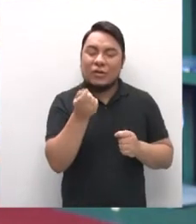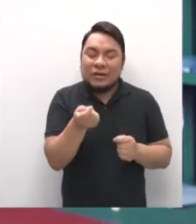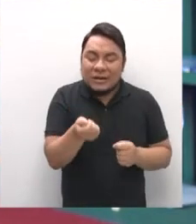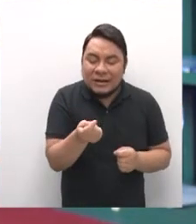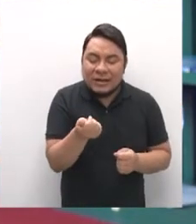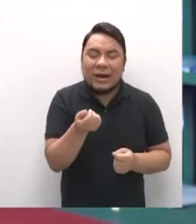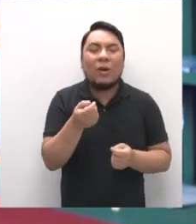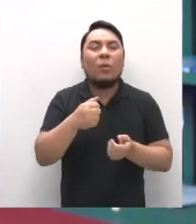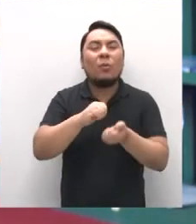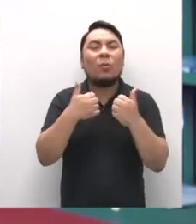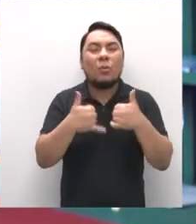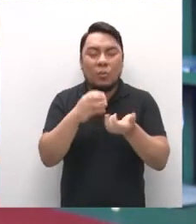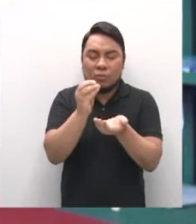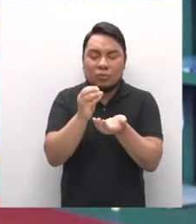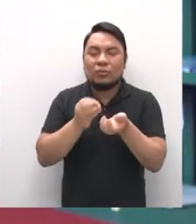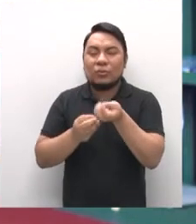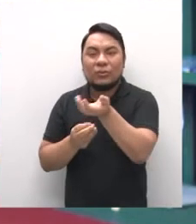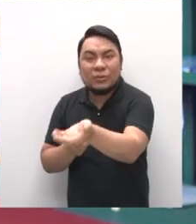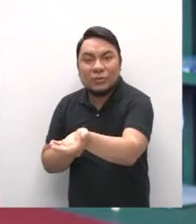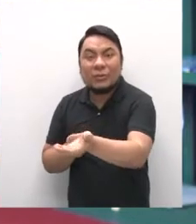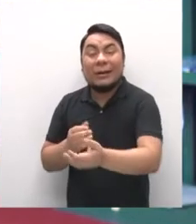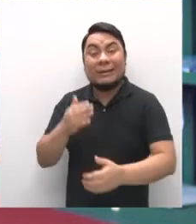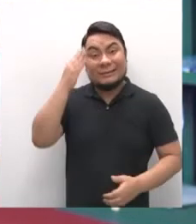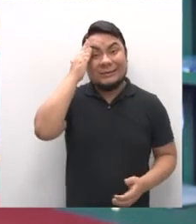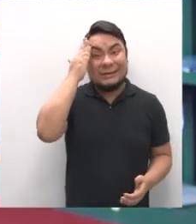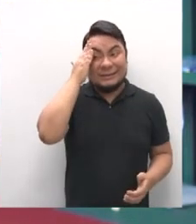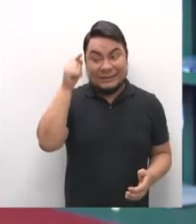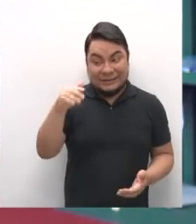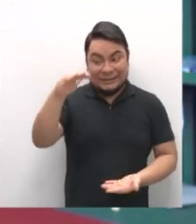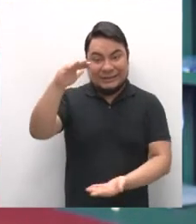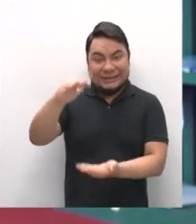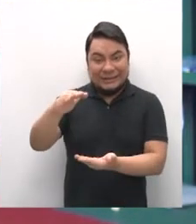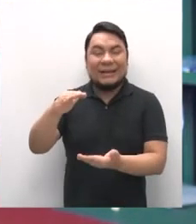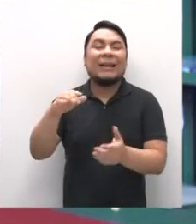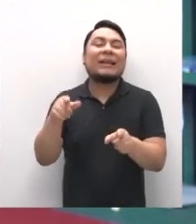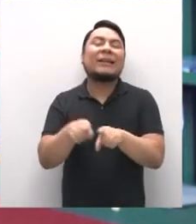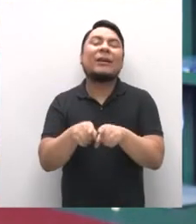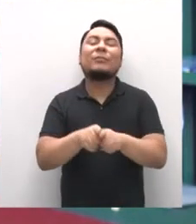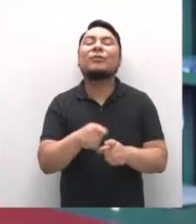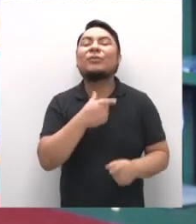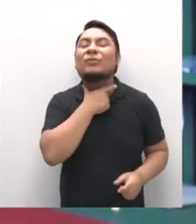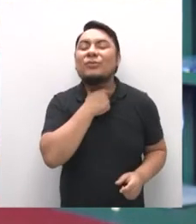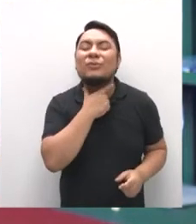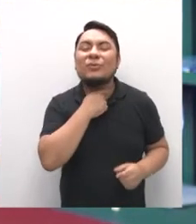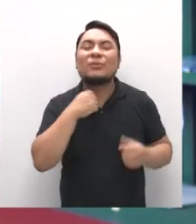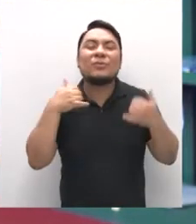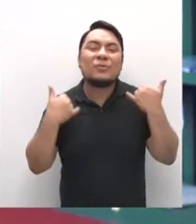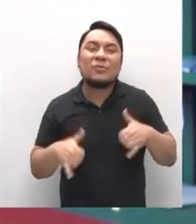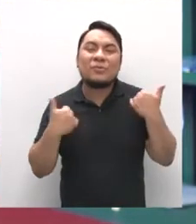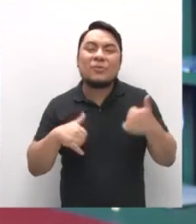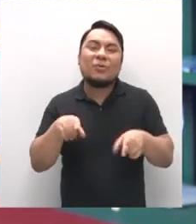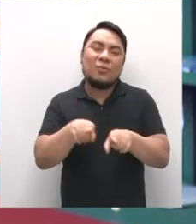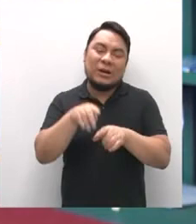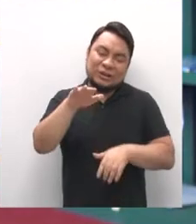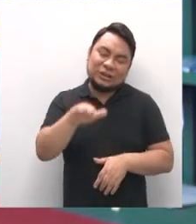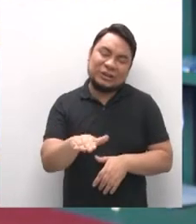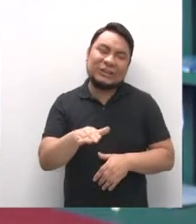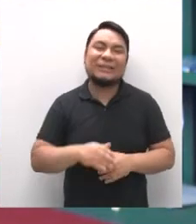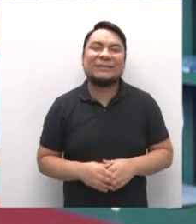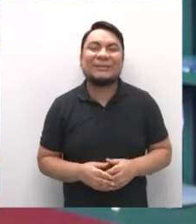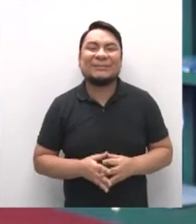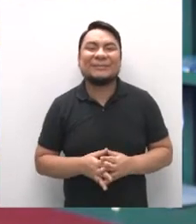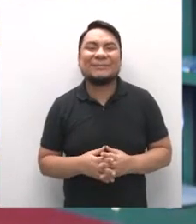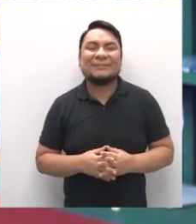trompos, porque saben que al Muki también le gusta jugar como niño.